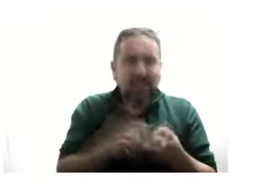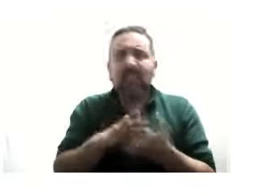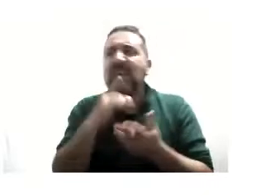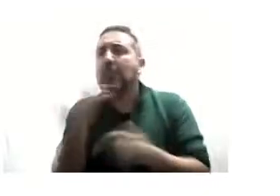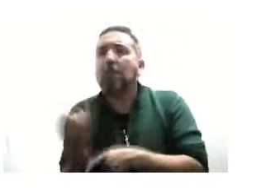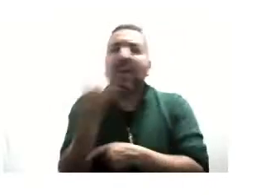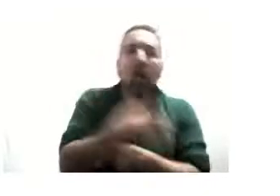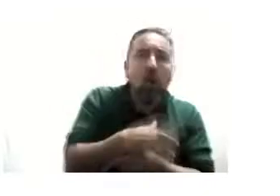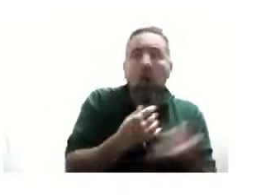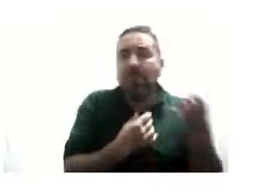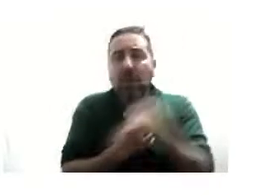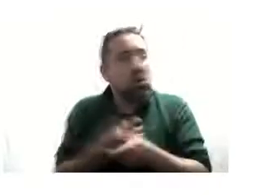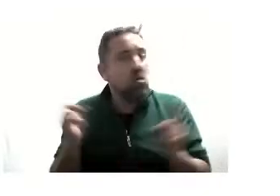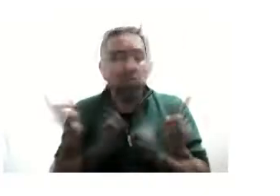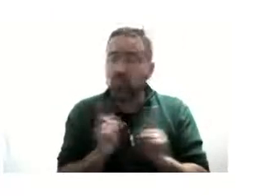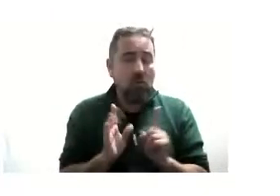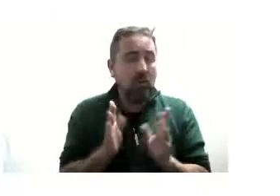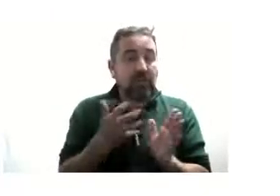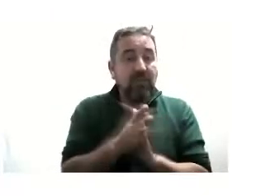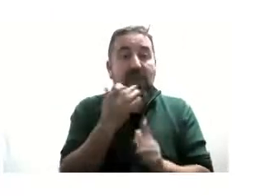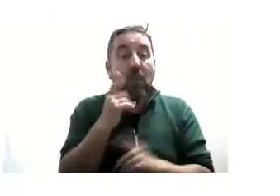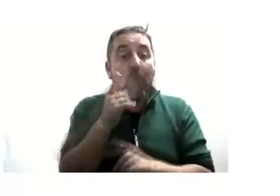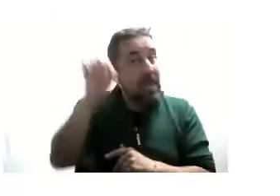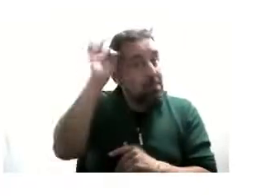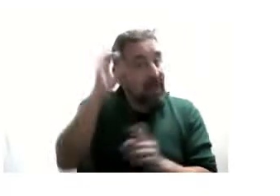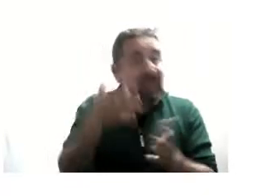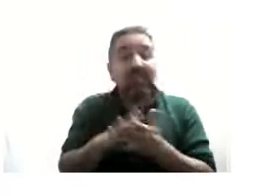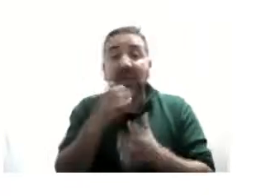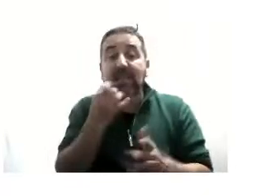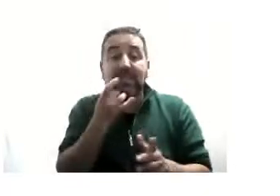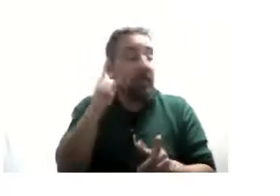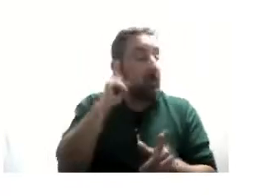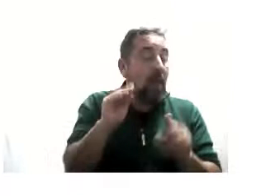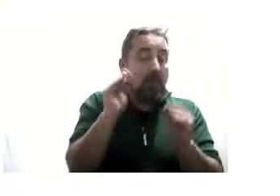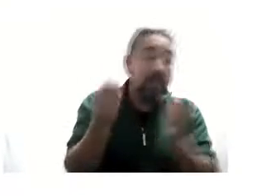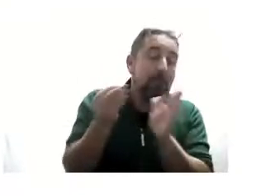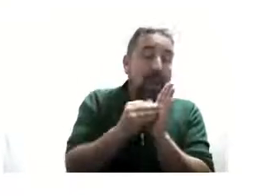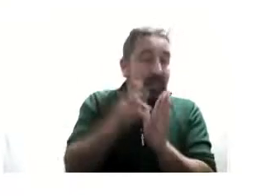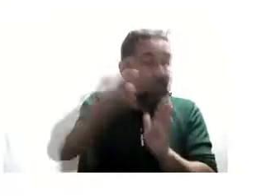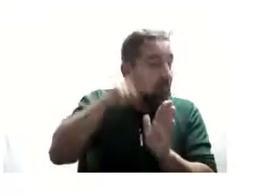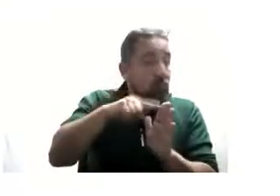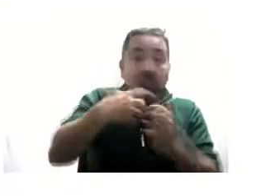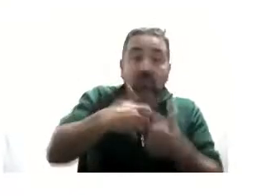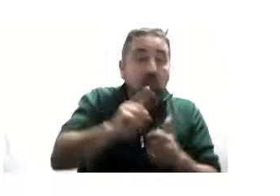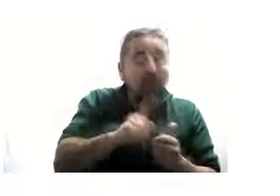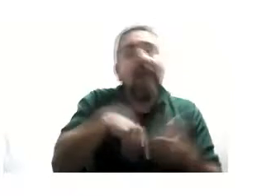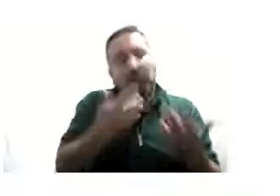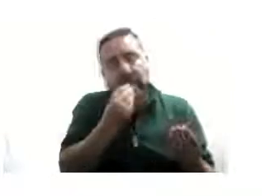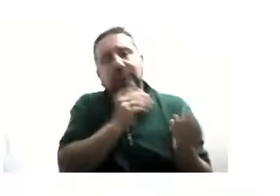audífono. Me pongo un implante cuando el audífono no es una solución. Esto que parece sencillo, debemos recordarlo siempre.